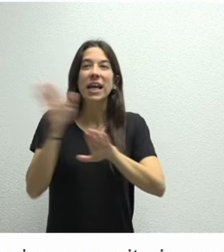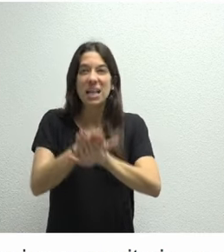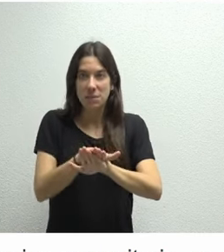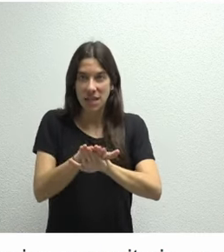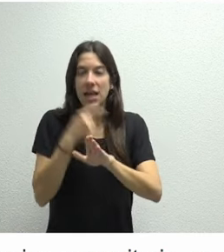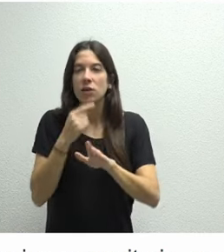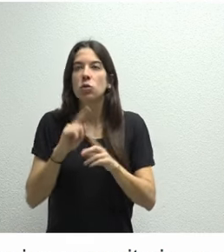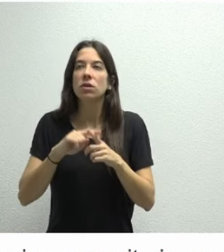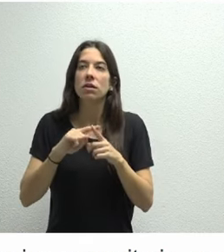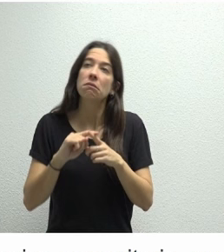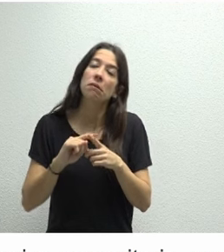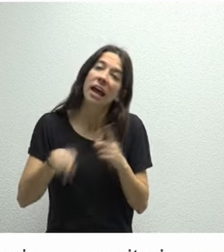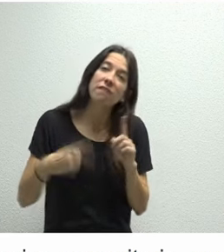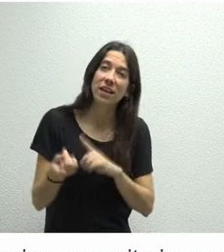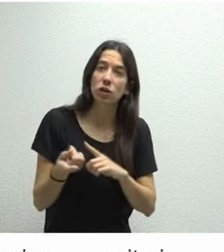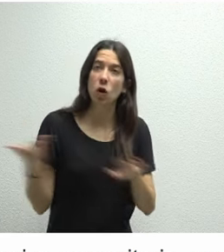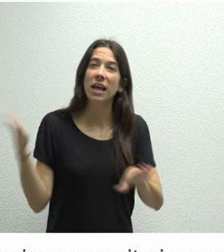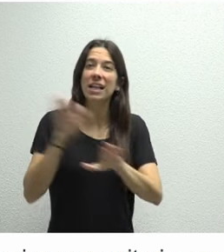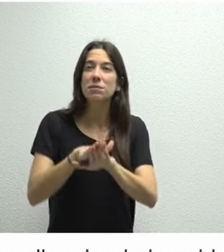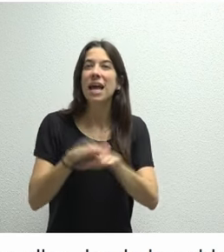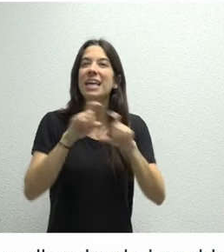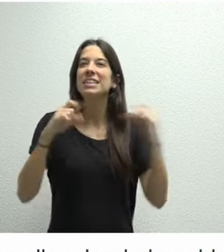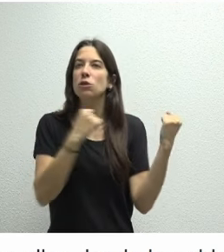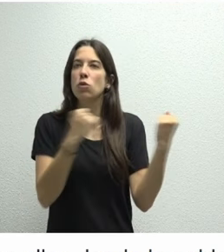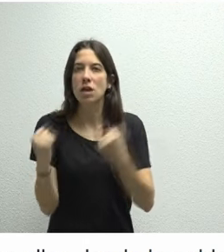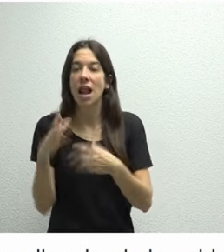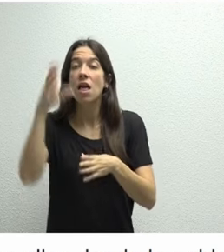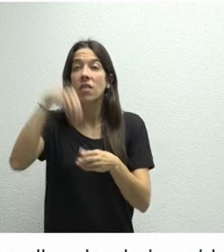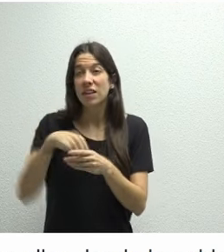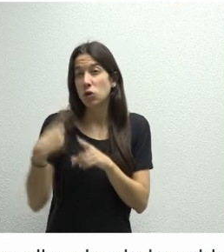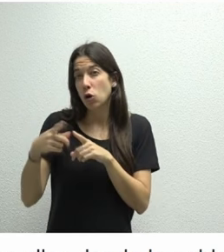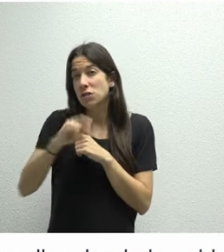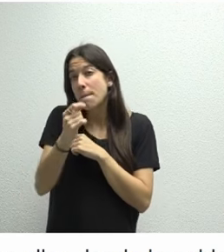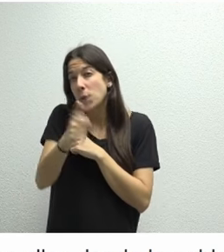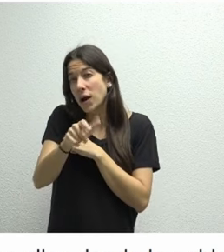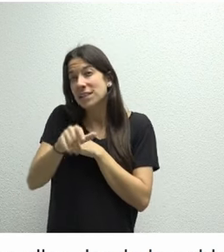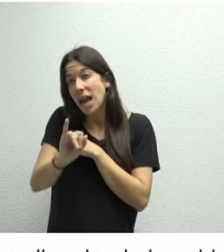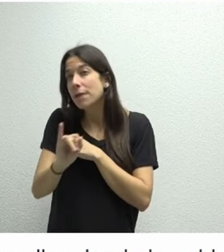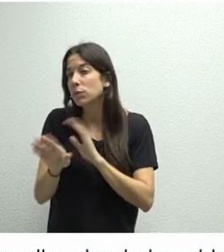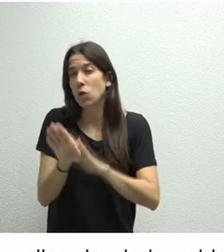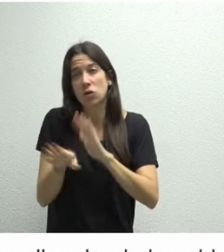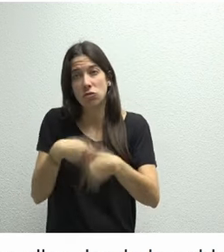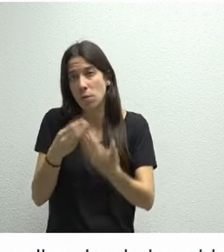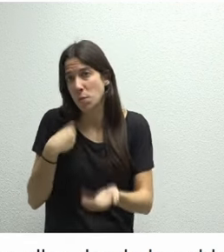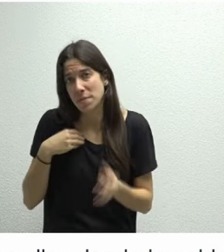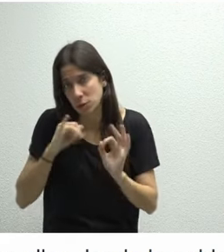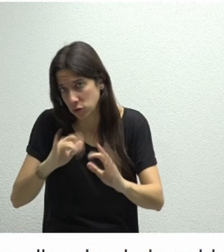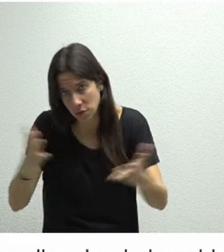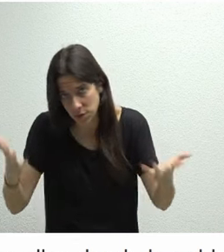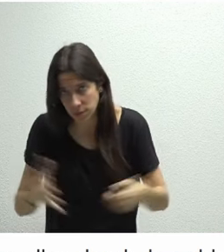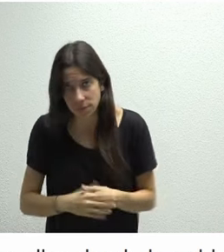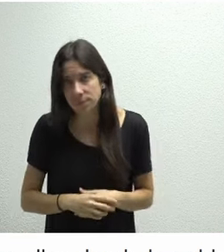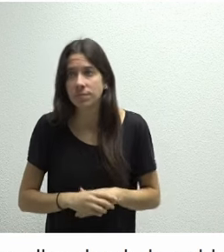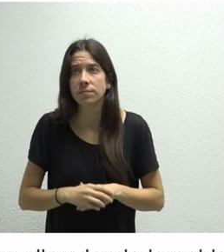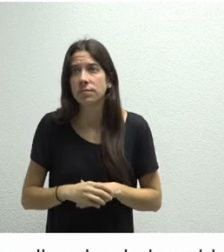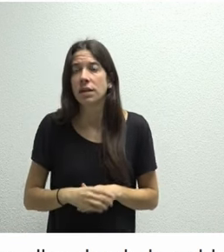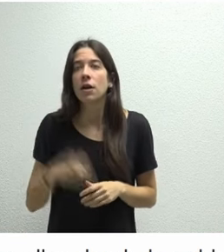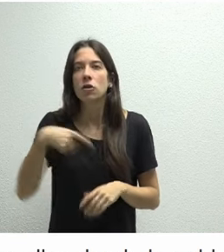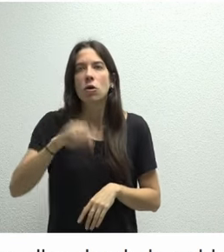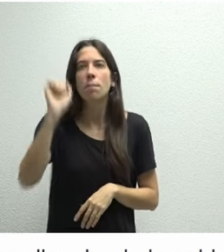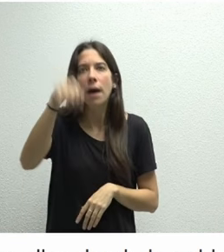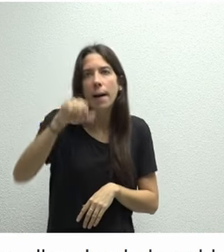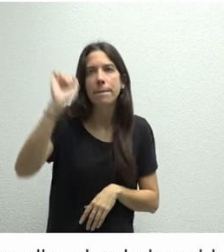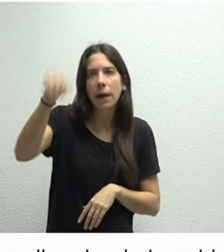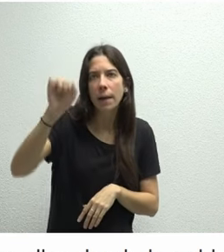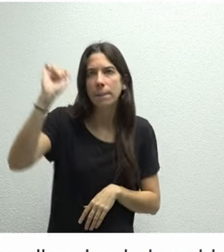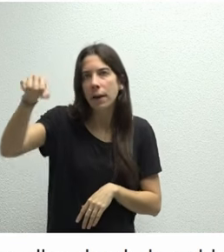eclipse institucional y dentro de lo poco que hay se sigue manteniendo en lo que tenemos siempre estamos Llamando a la puerta Eso no